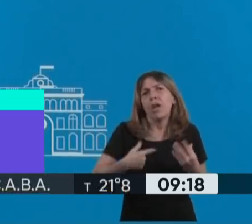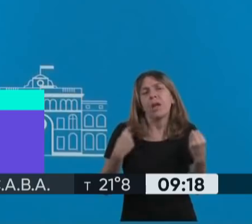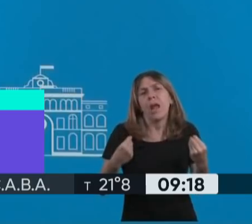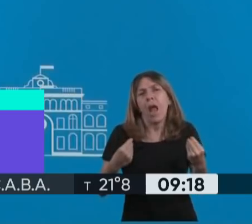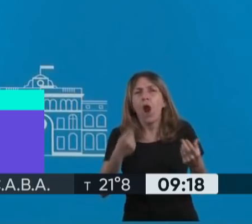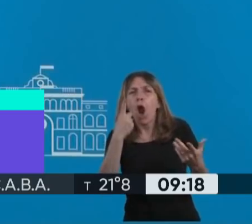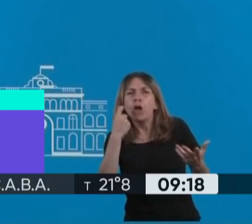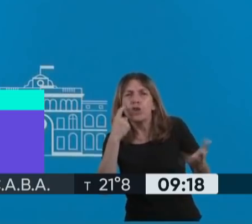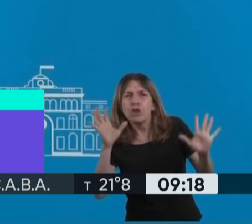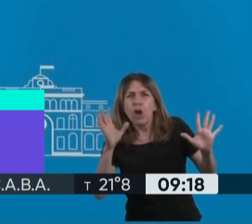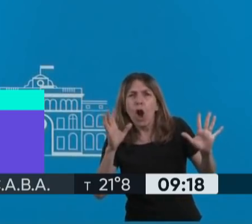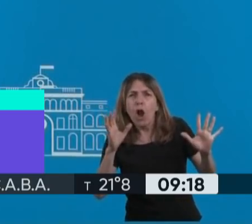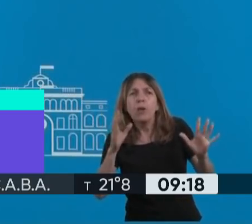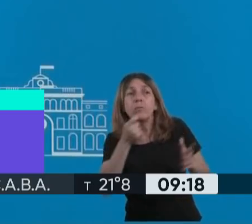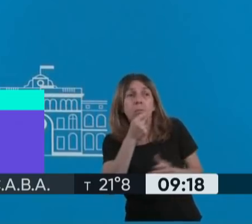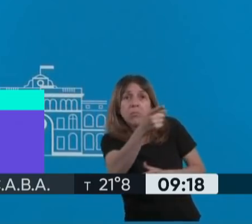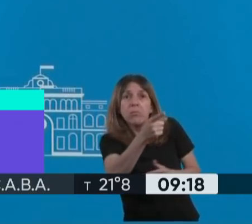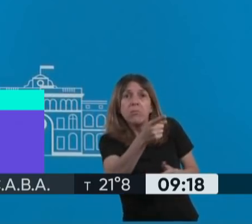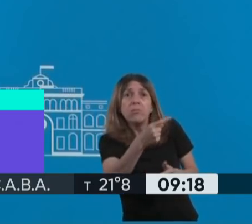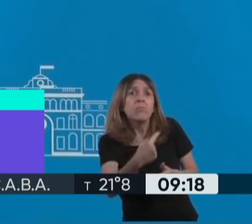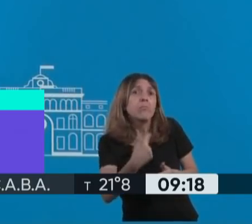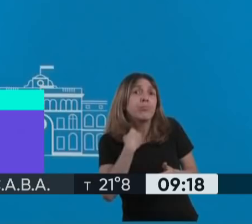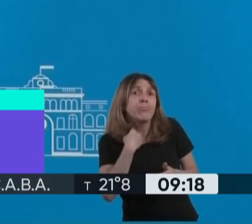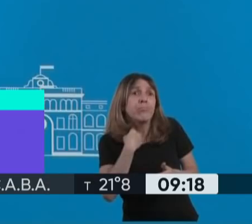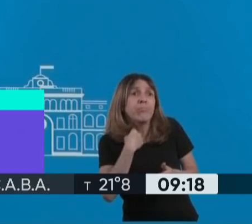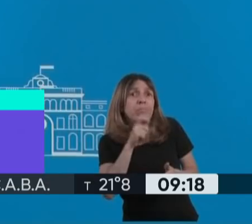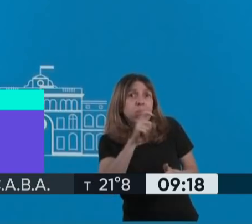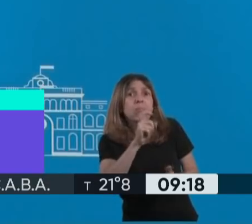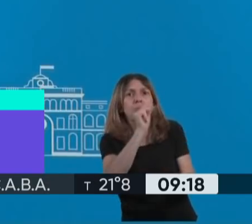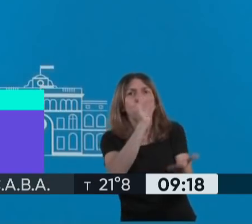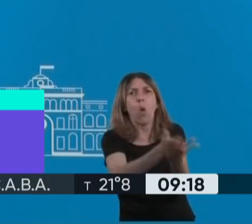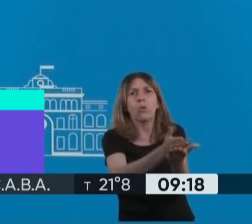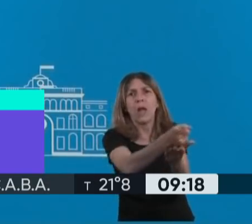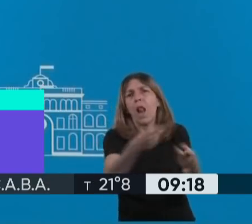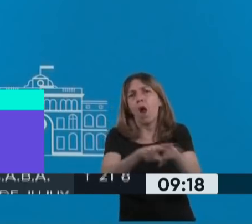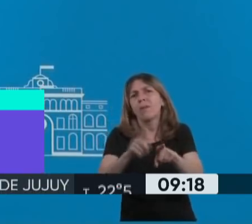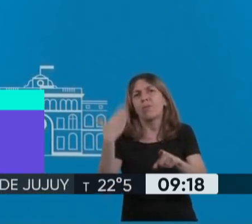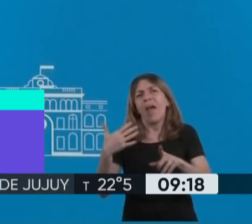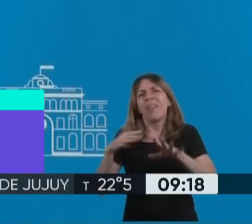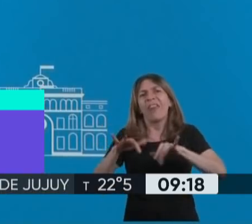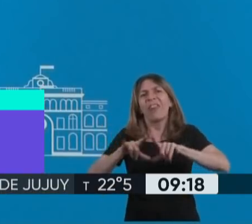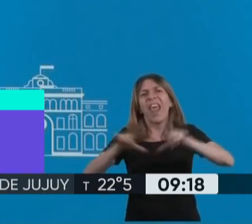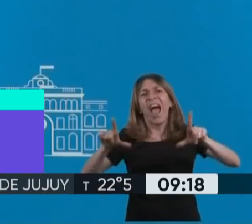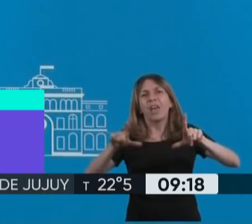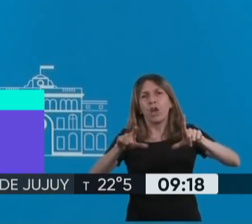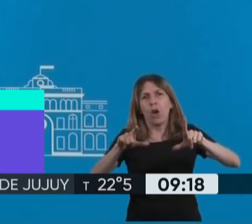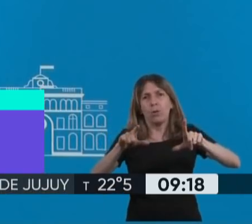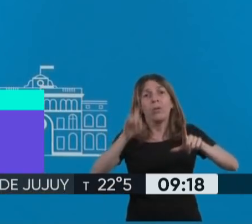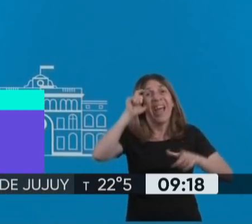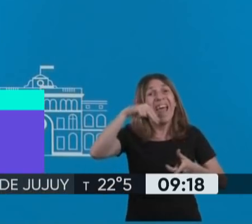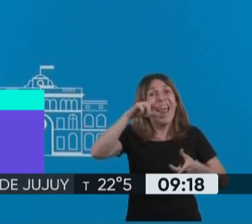es controlando, multando, como no se había multado. Efectivamente, tal como salió en los diarios en los últimos días, el ENRE está